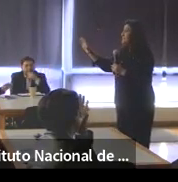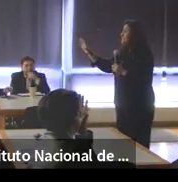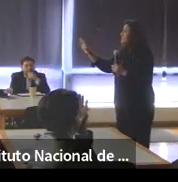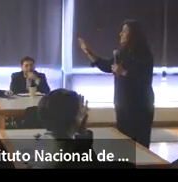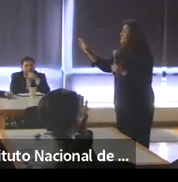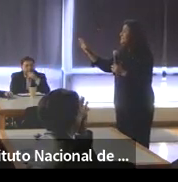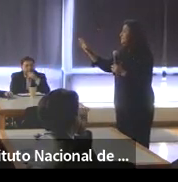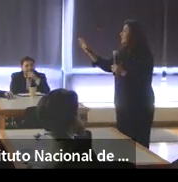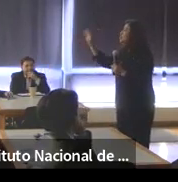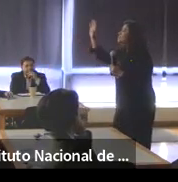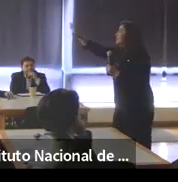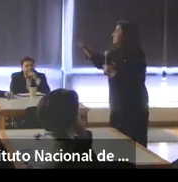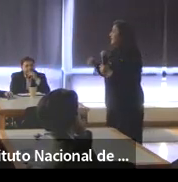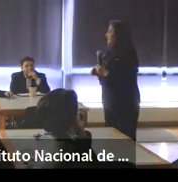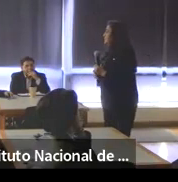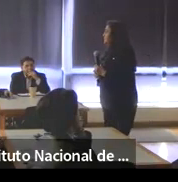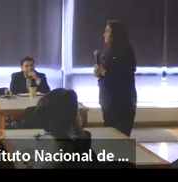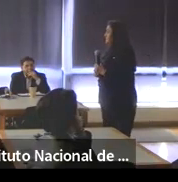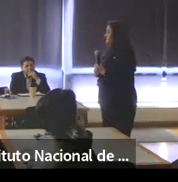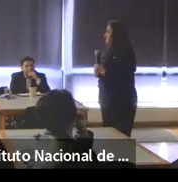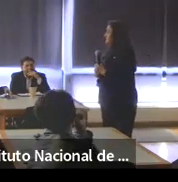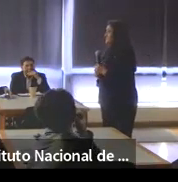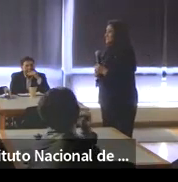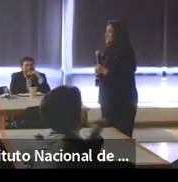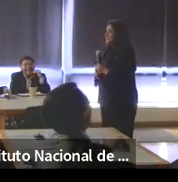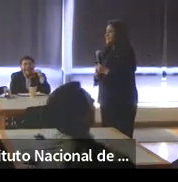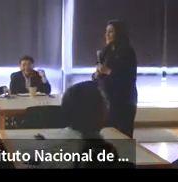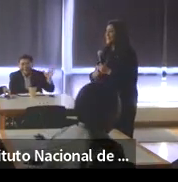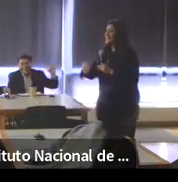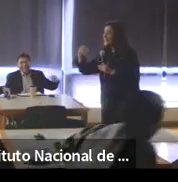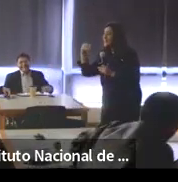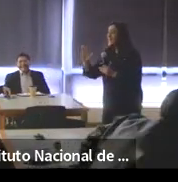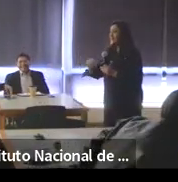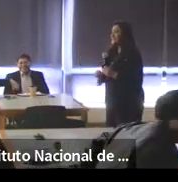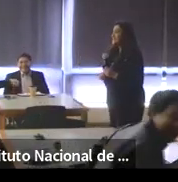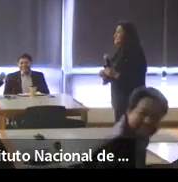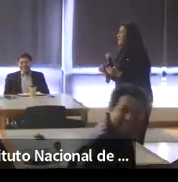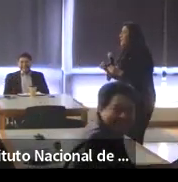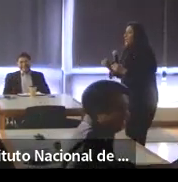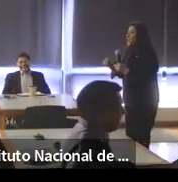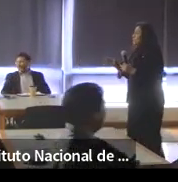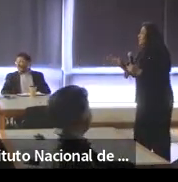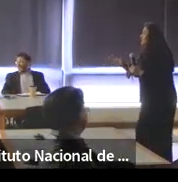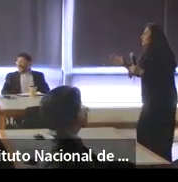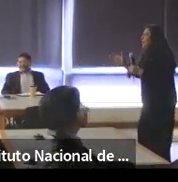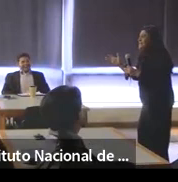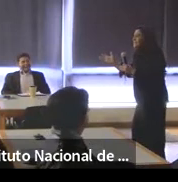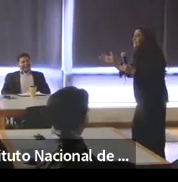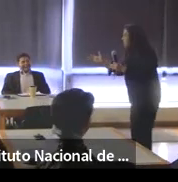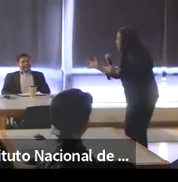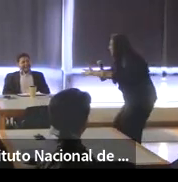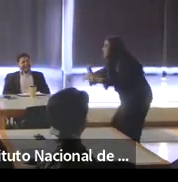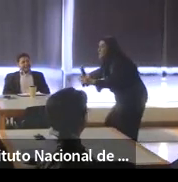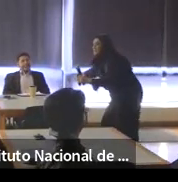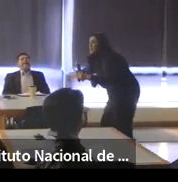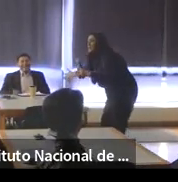además no saben para qué y además tú dices cuál es